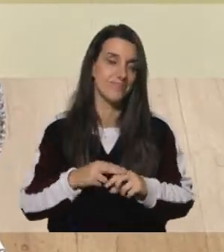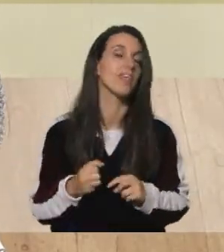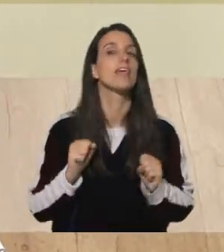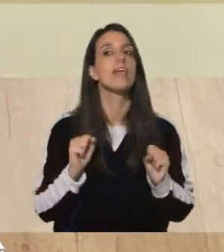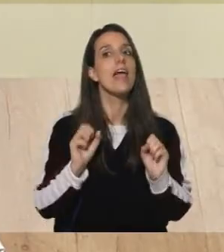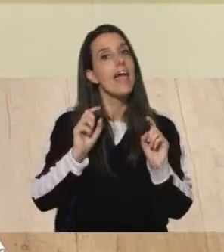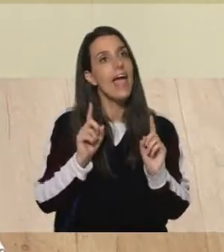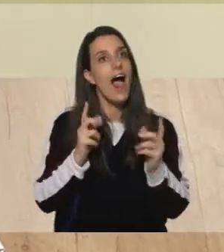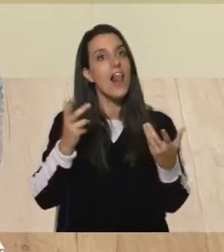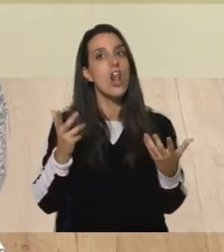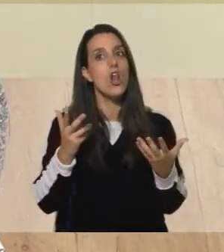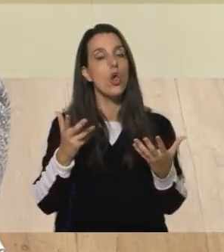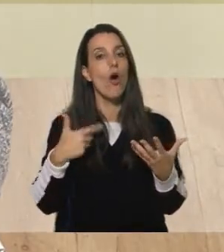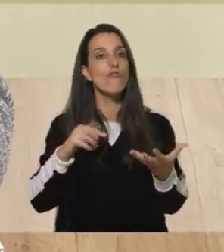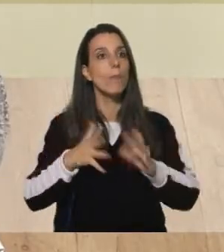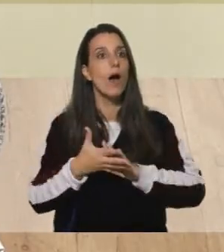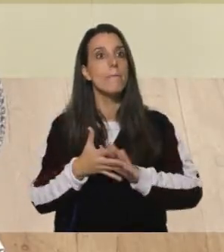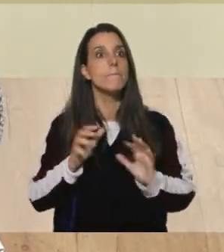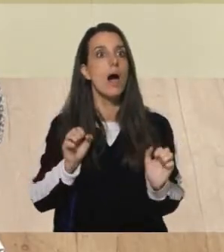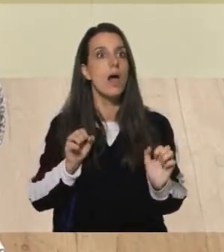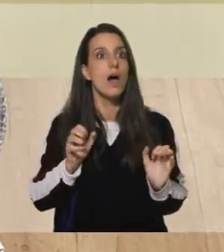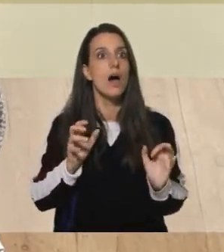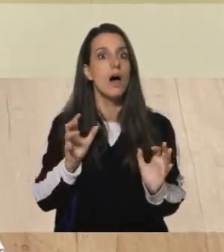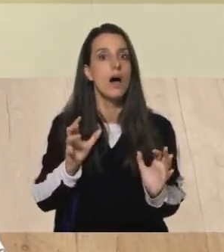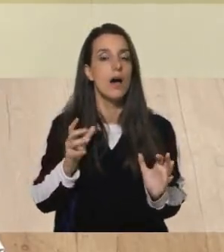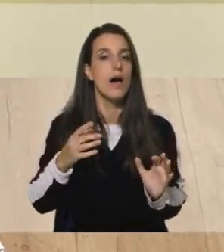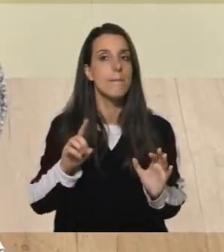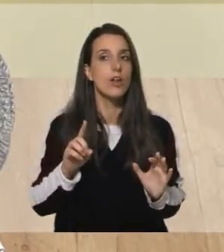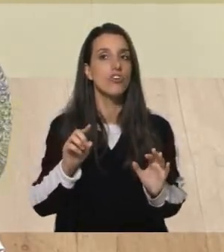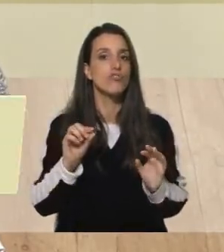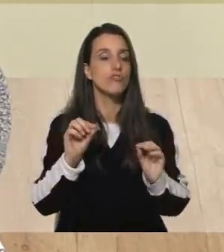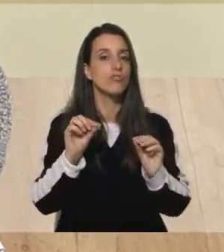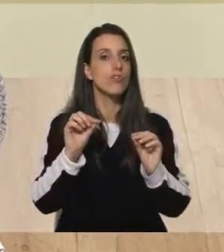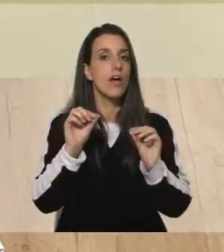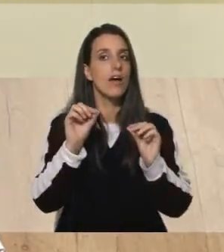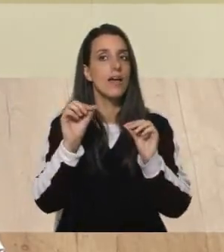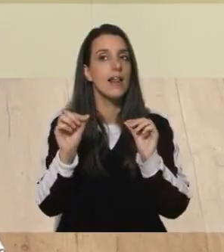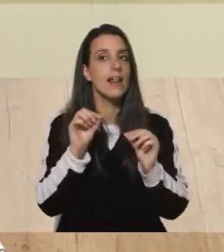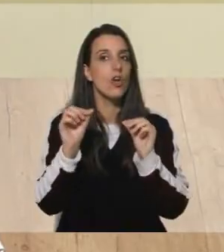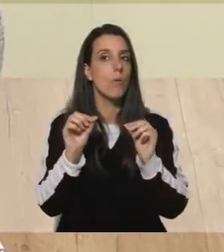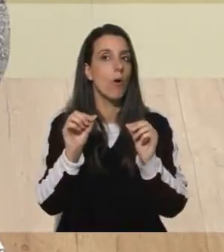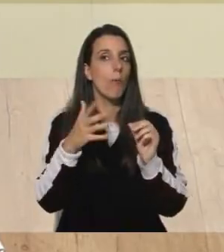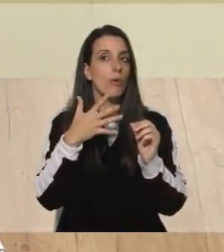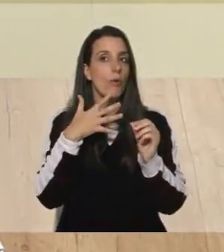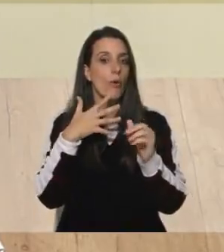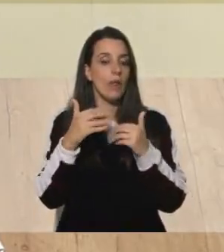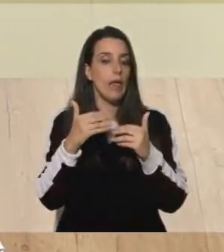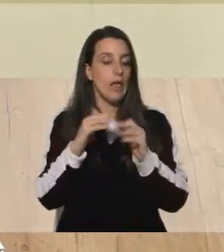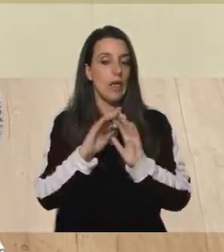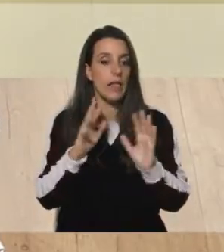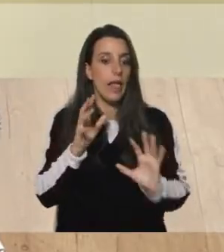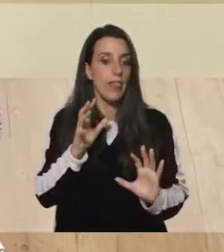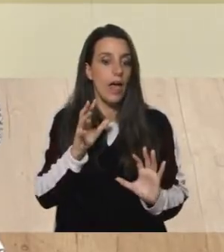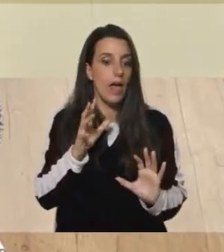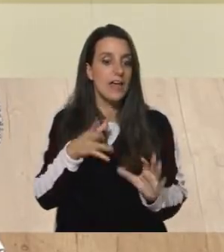y es algo que los paraliza Y si bien es relativamente estático vamos a les viene y no sucede más que eso